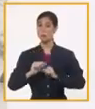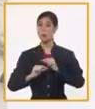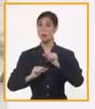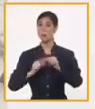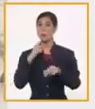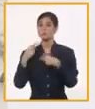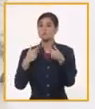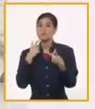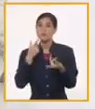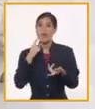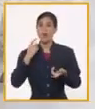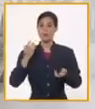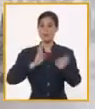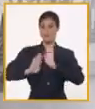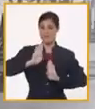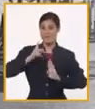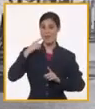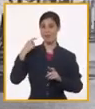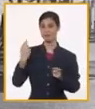dos ahí